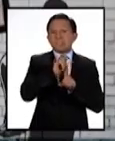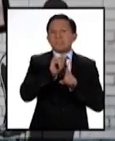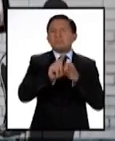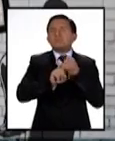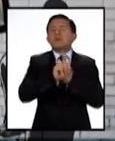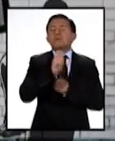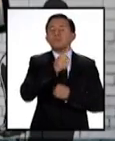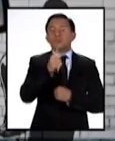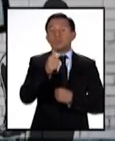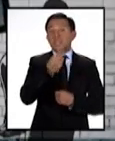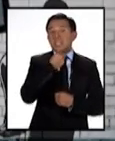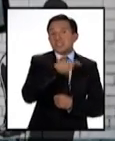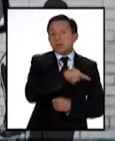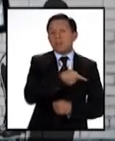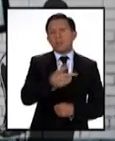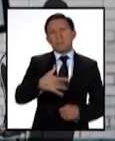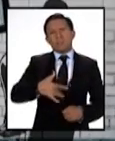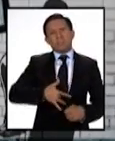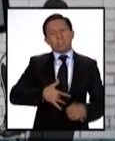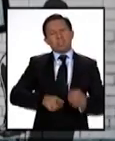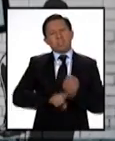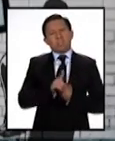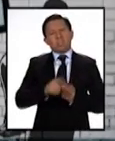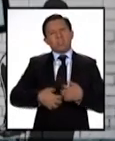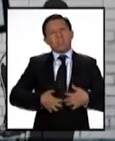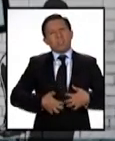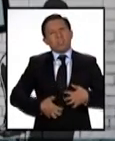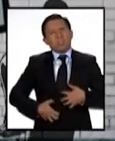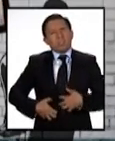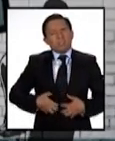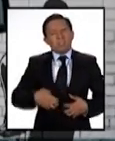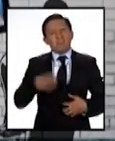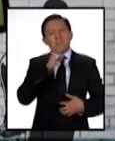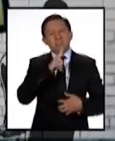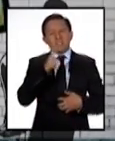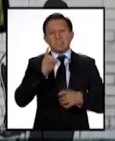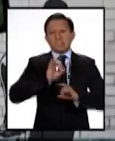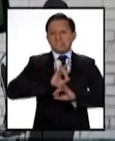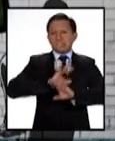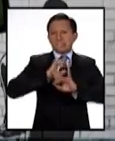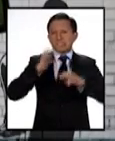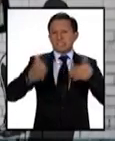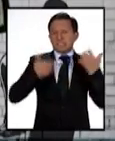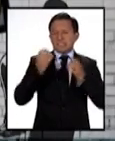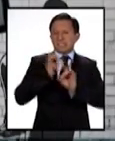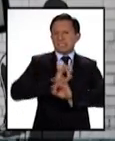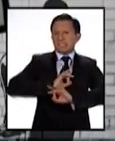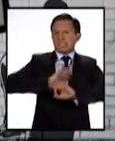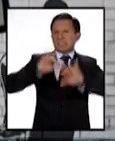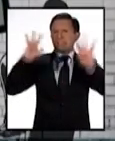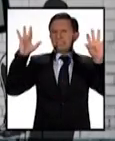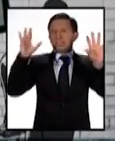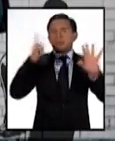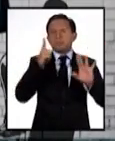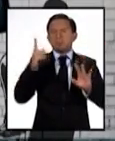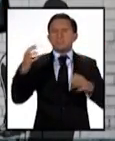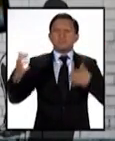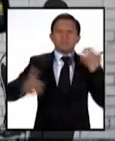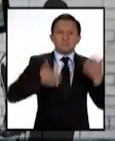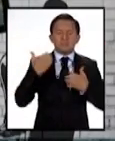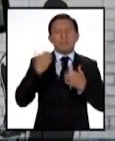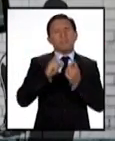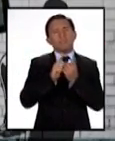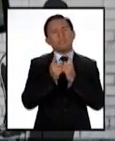Se encuentra en un estado emocional de irritabilidad con tristeza, angustia y depresión, de tal manera que ha venido